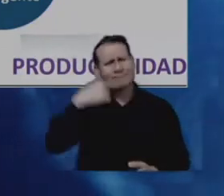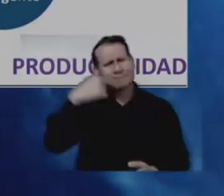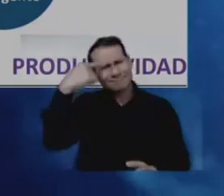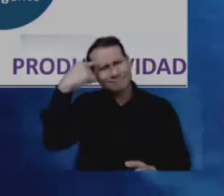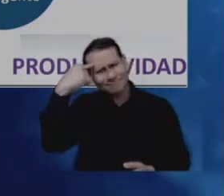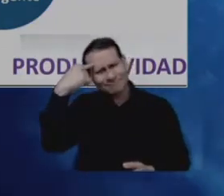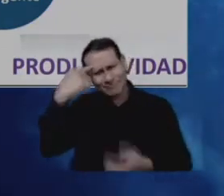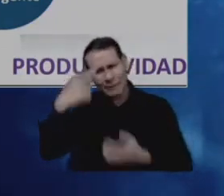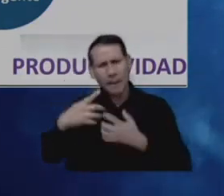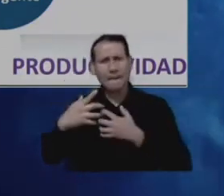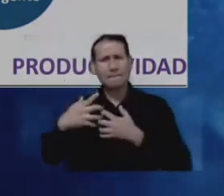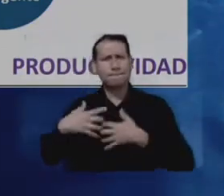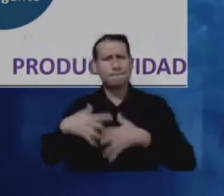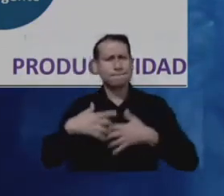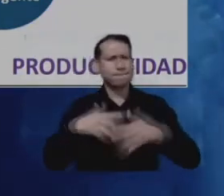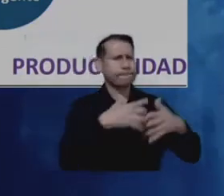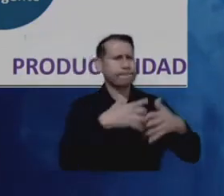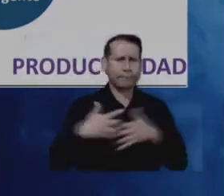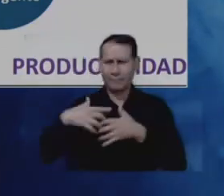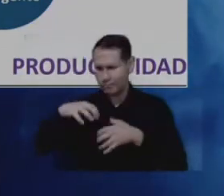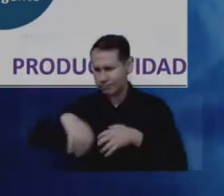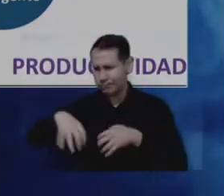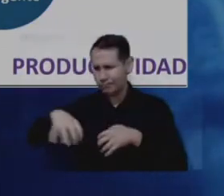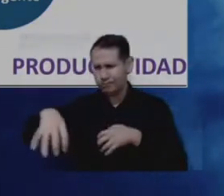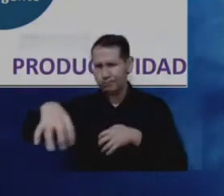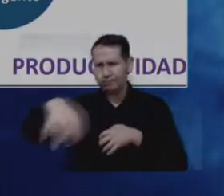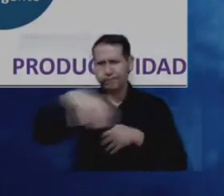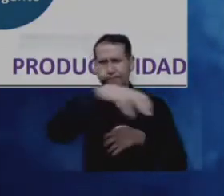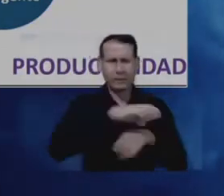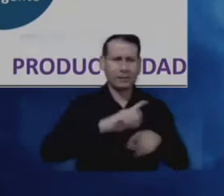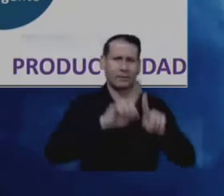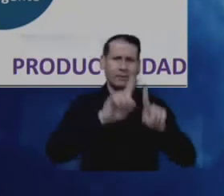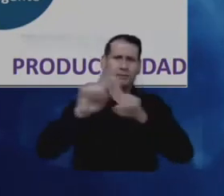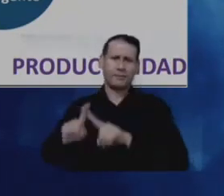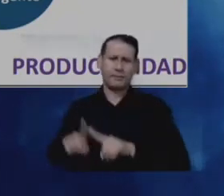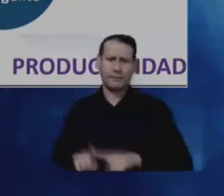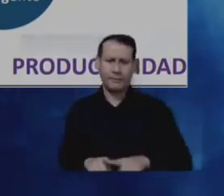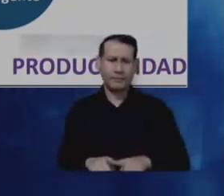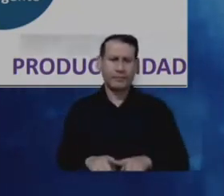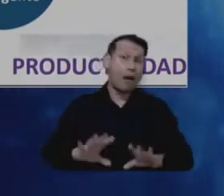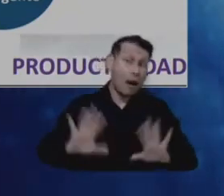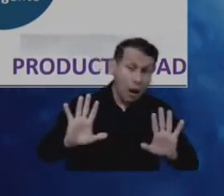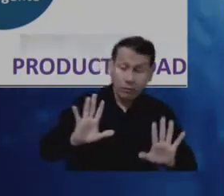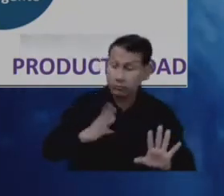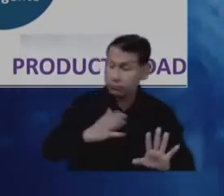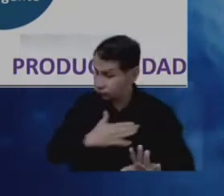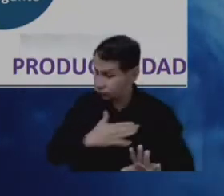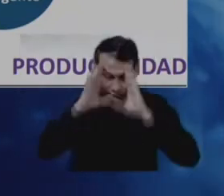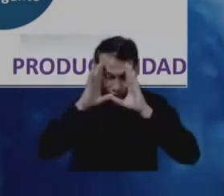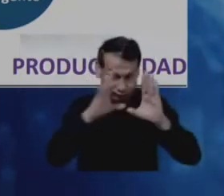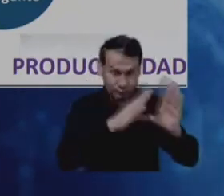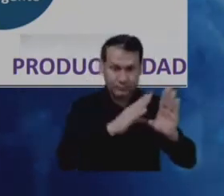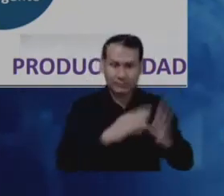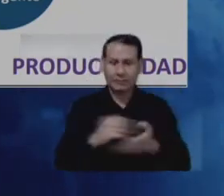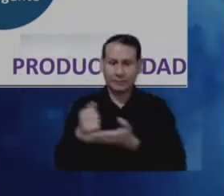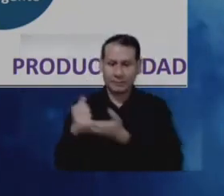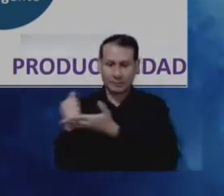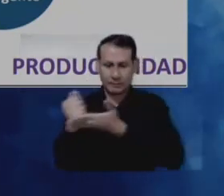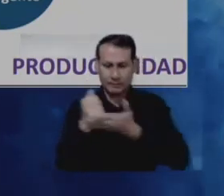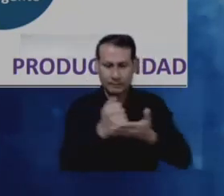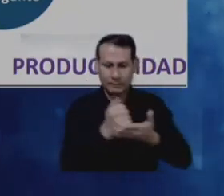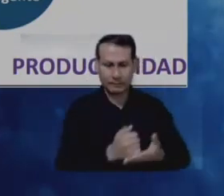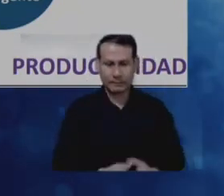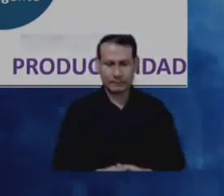diferentes sectores económicos. Entonces, aquí estaremos muy atentos en seguir ayudando y trabajando, pero claramente sobre este tema es subir la